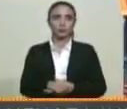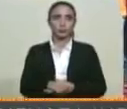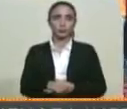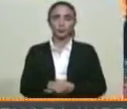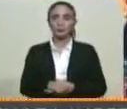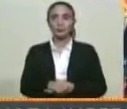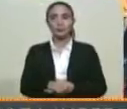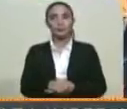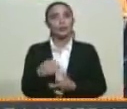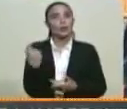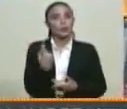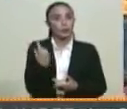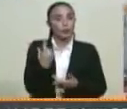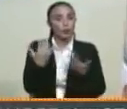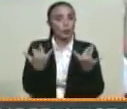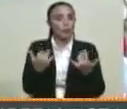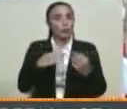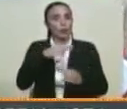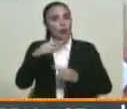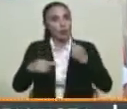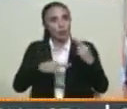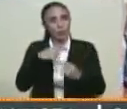Solo la revolución